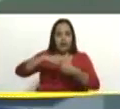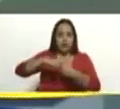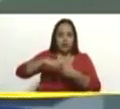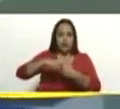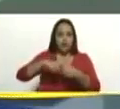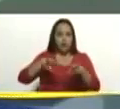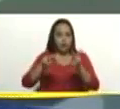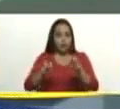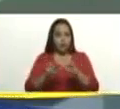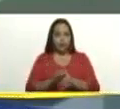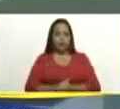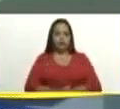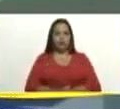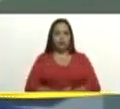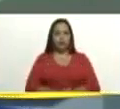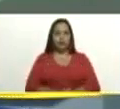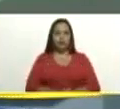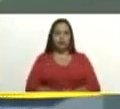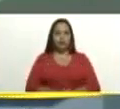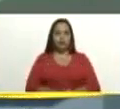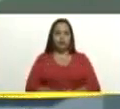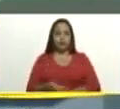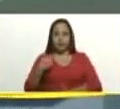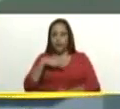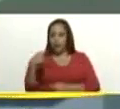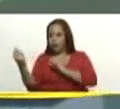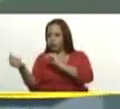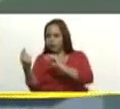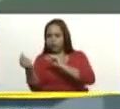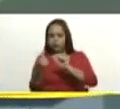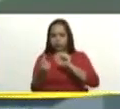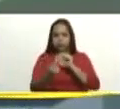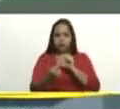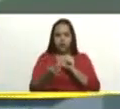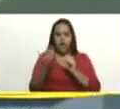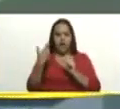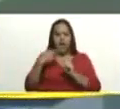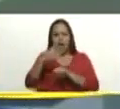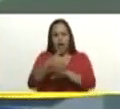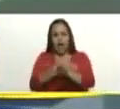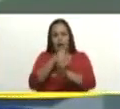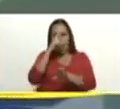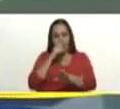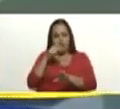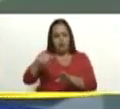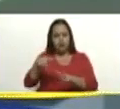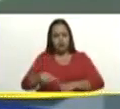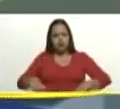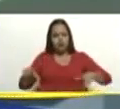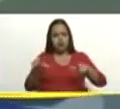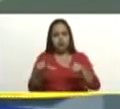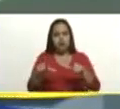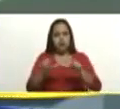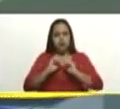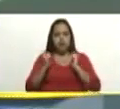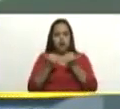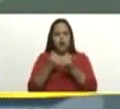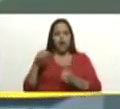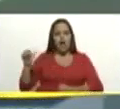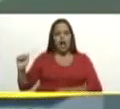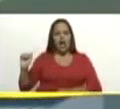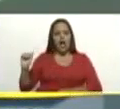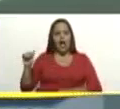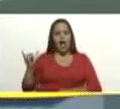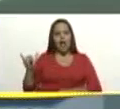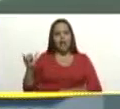lo nuevo. Esto lo hablábamos, lo debatíamos años anteriores en esta misma sala, en el Salón Ayacucho, en